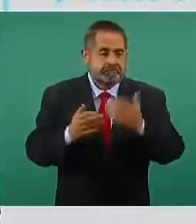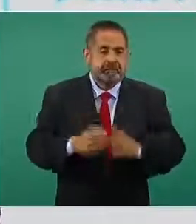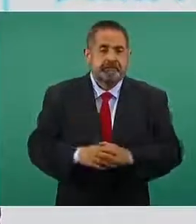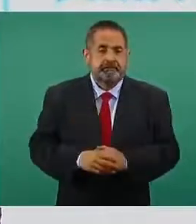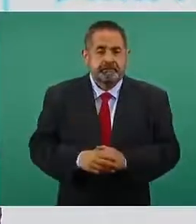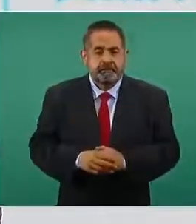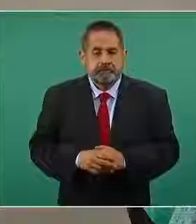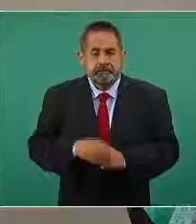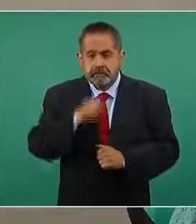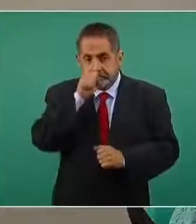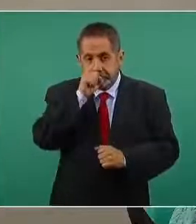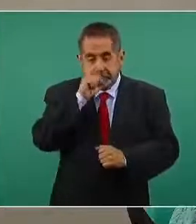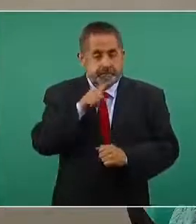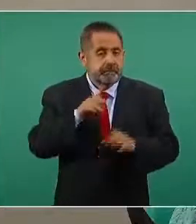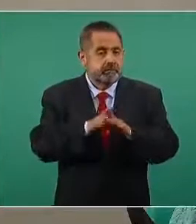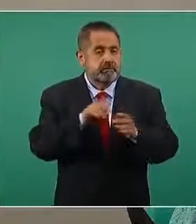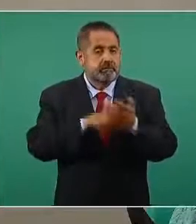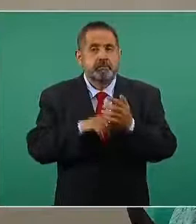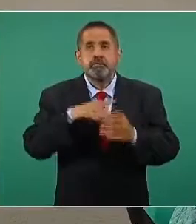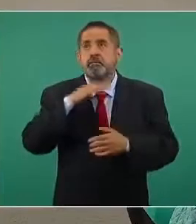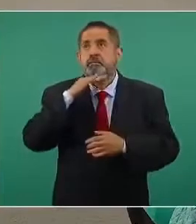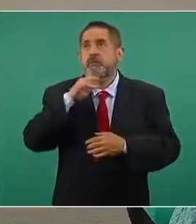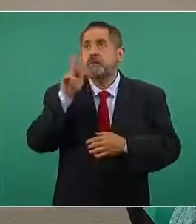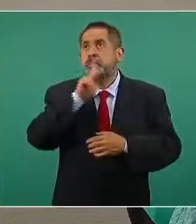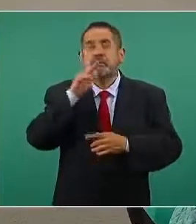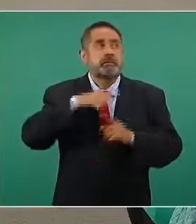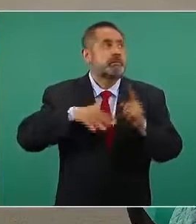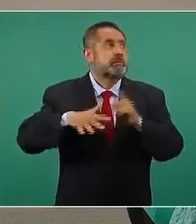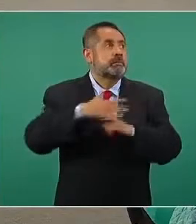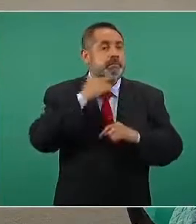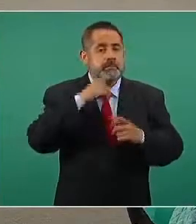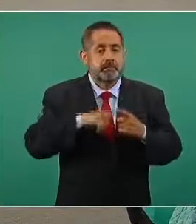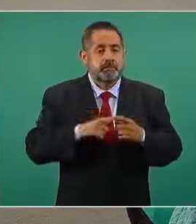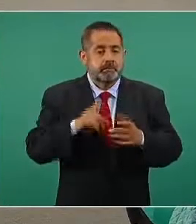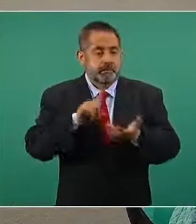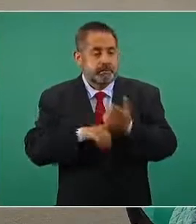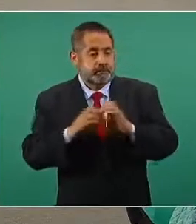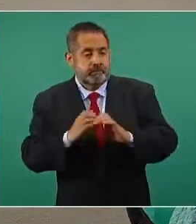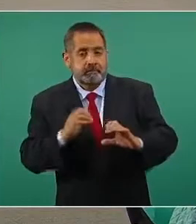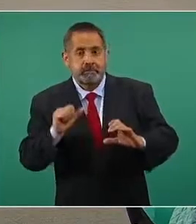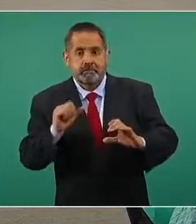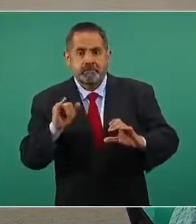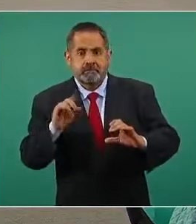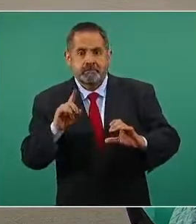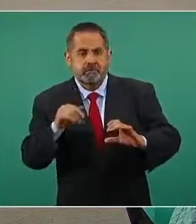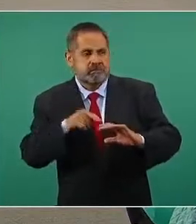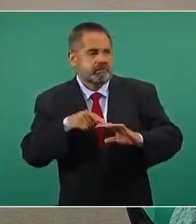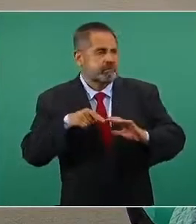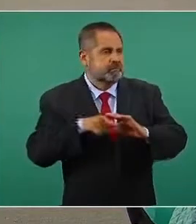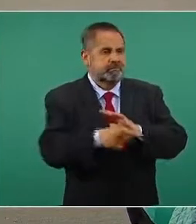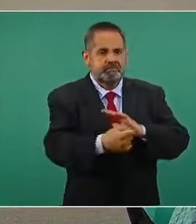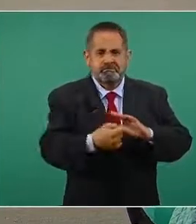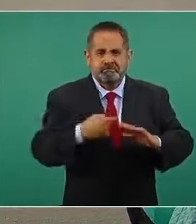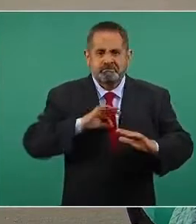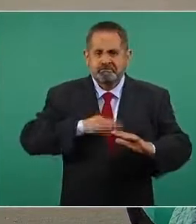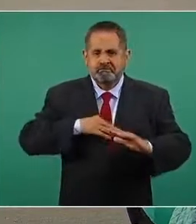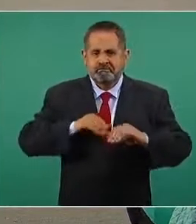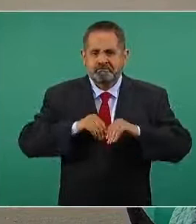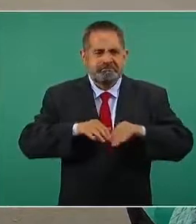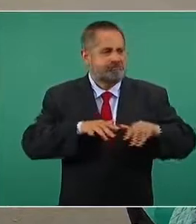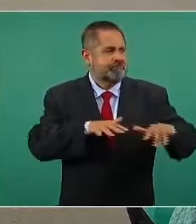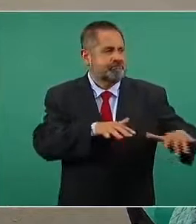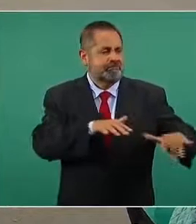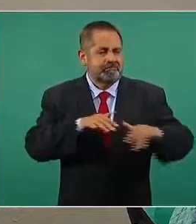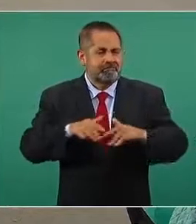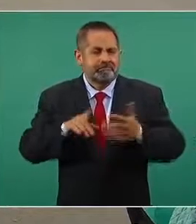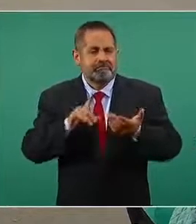pasa. Alteraciones de la calidad del aire, generación del drenaje ácido y movilización de elementos tóxicos por el material